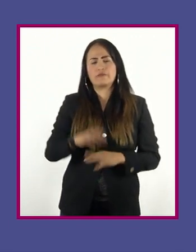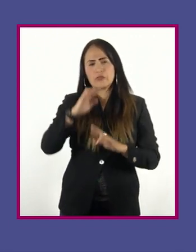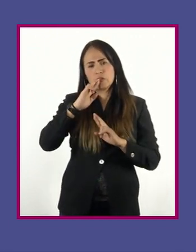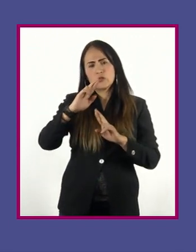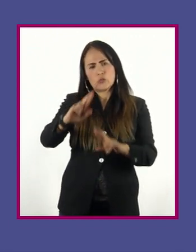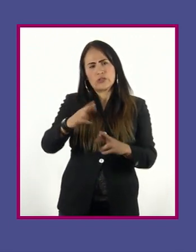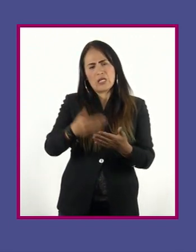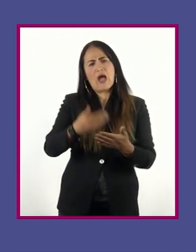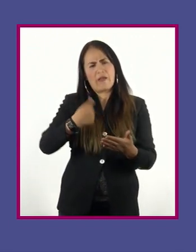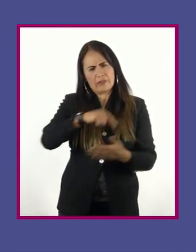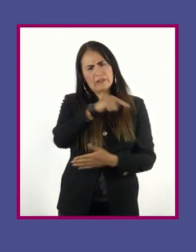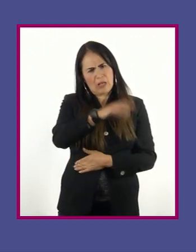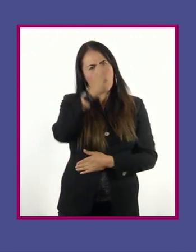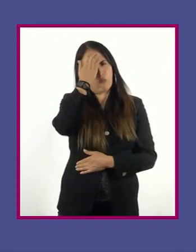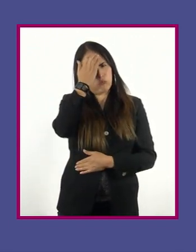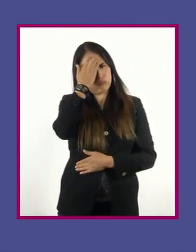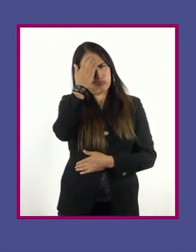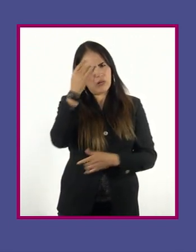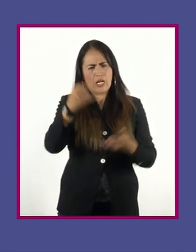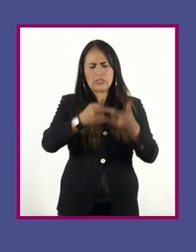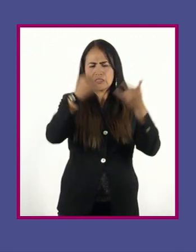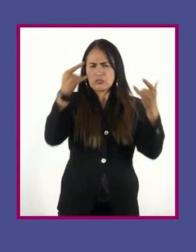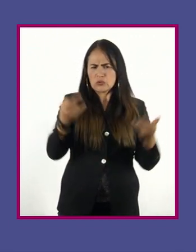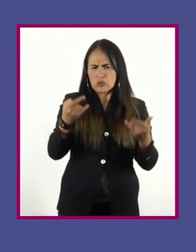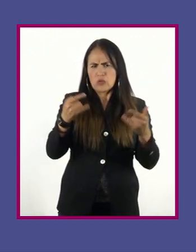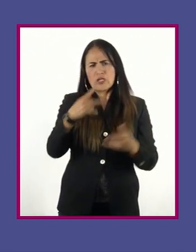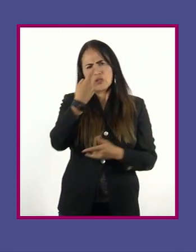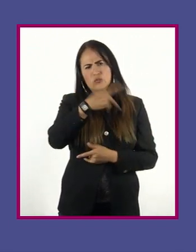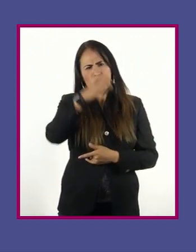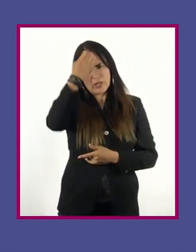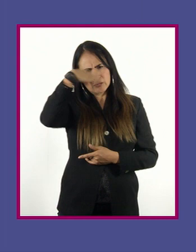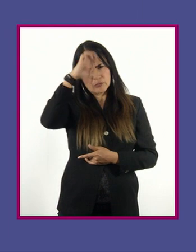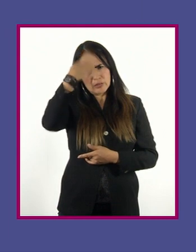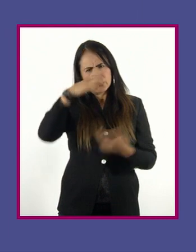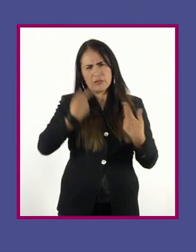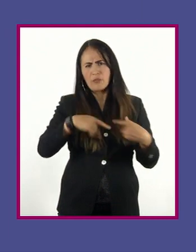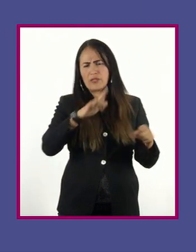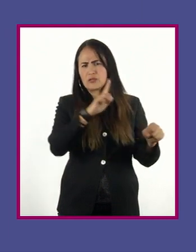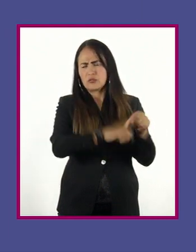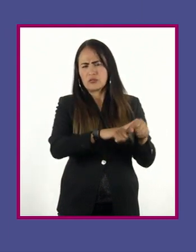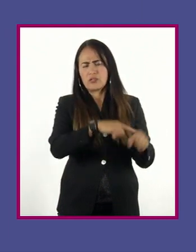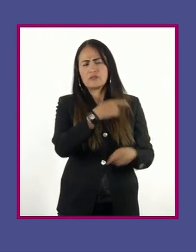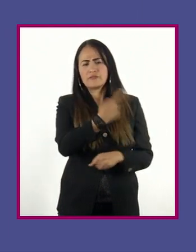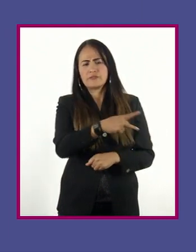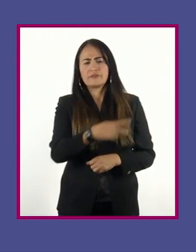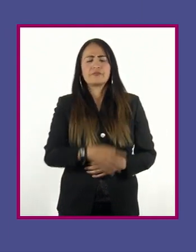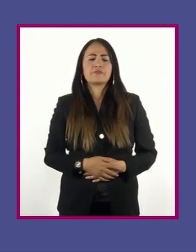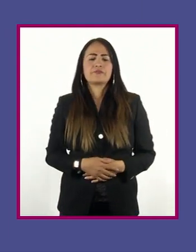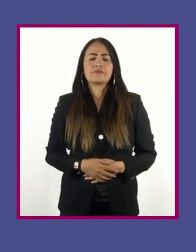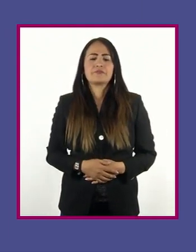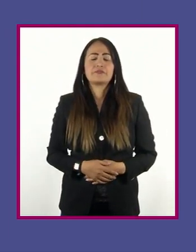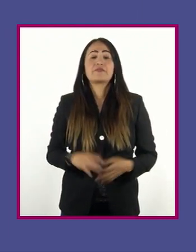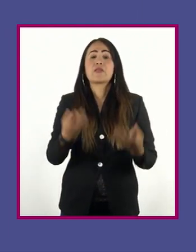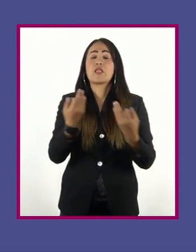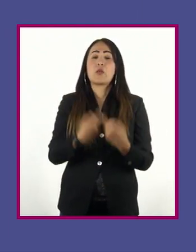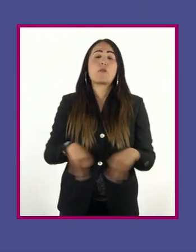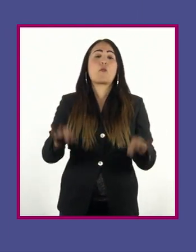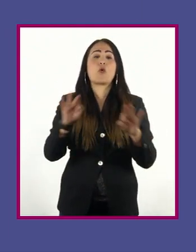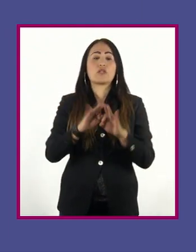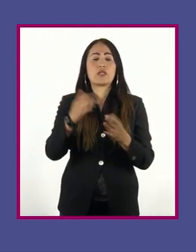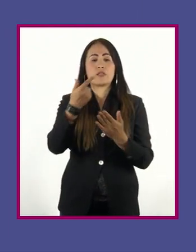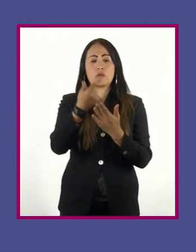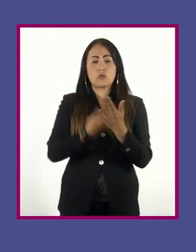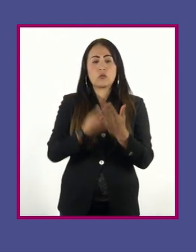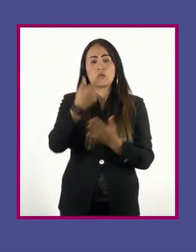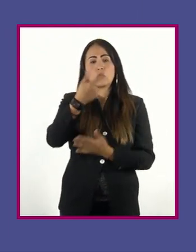de conocimientos, anécdotas y experiencias personales. Es importante redactar un guión para